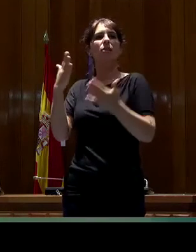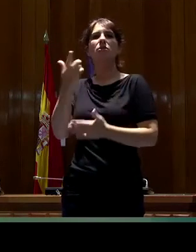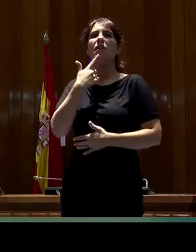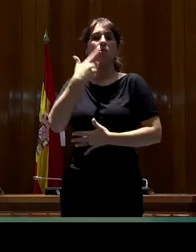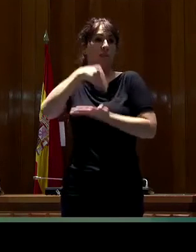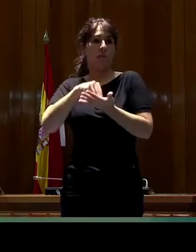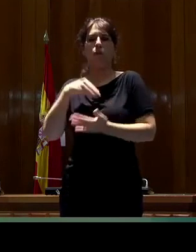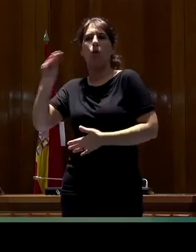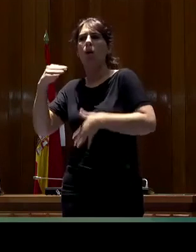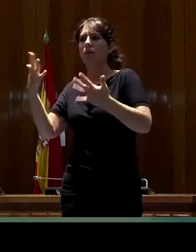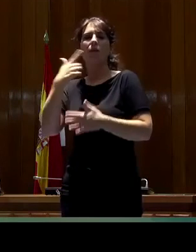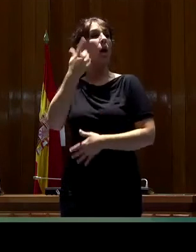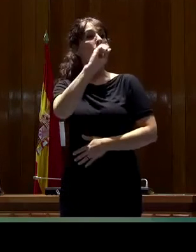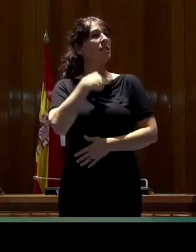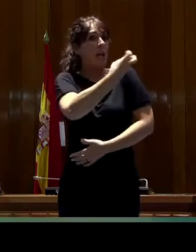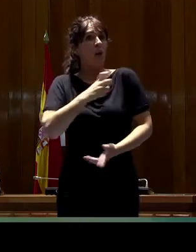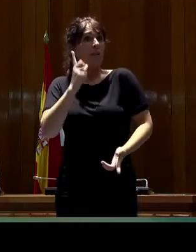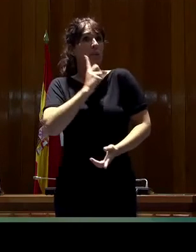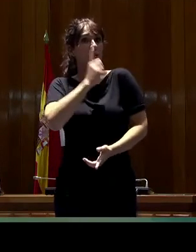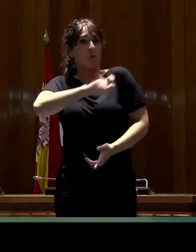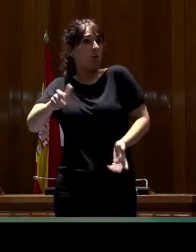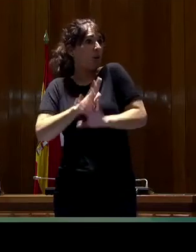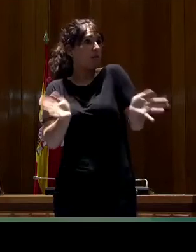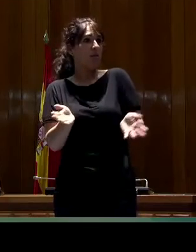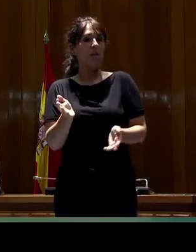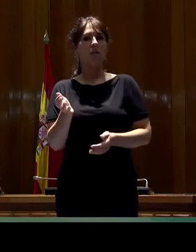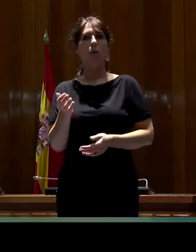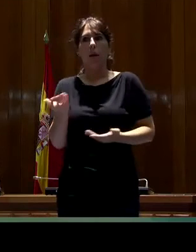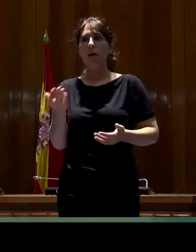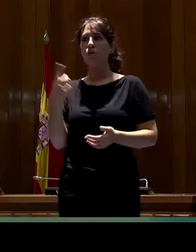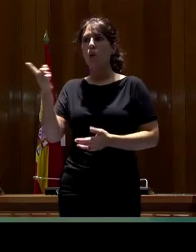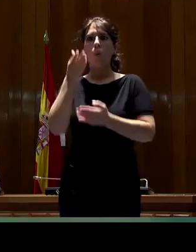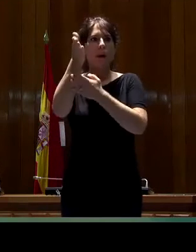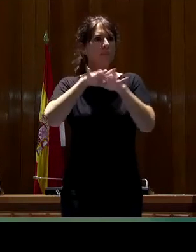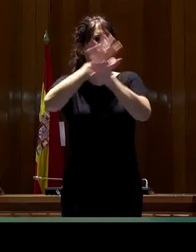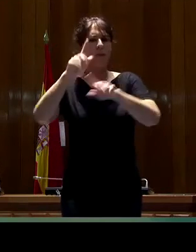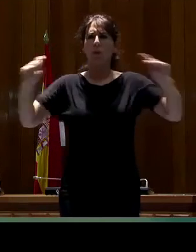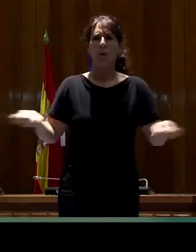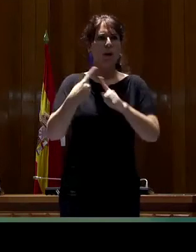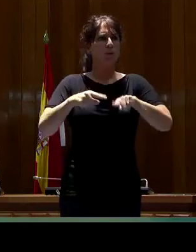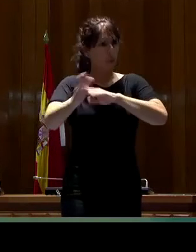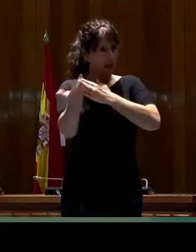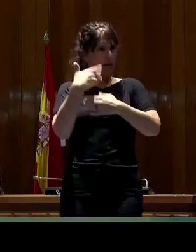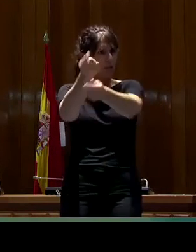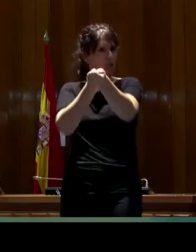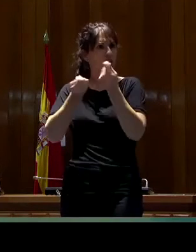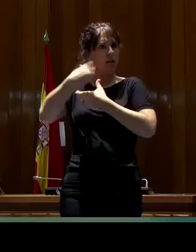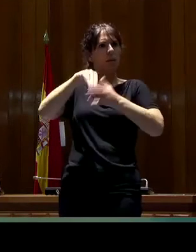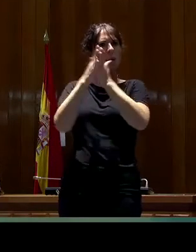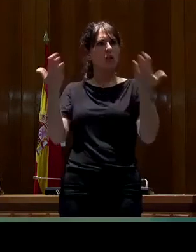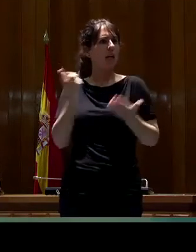sordas no van a la biblioteca. Y yo les pregunto, vale, y si no van, ¿tú por qué no vas a buscarlos? Porque tú sabes que ellos tienen unas